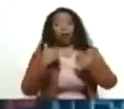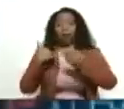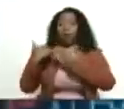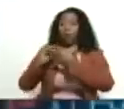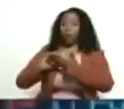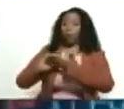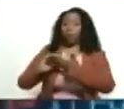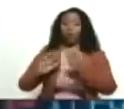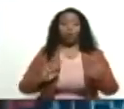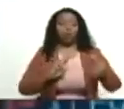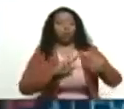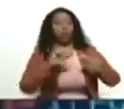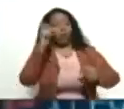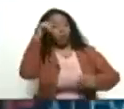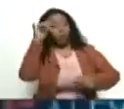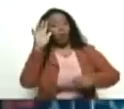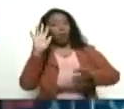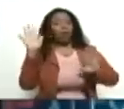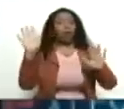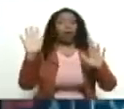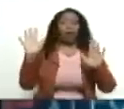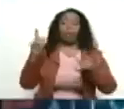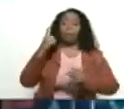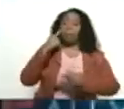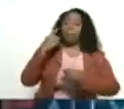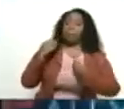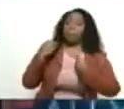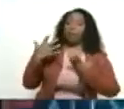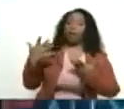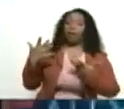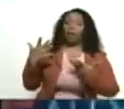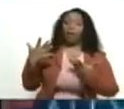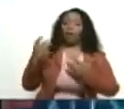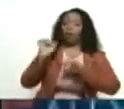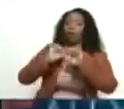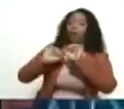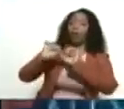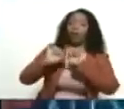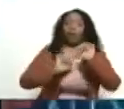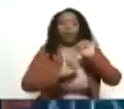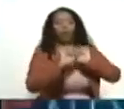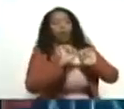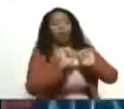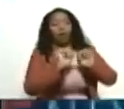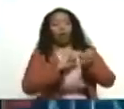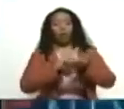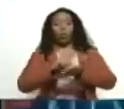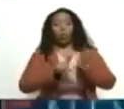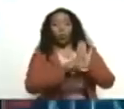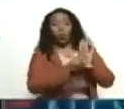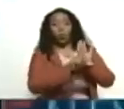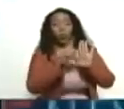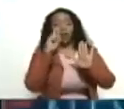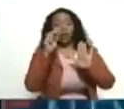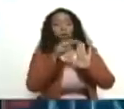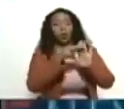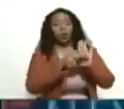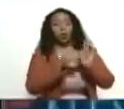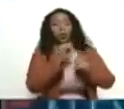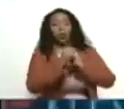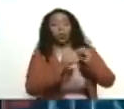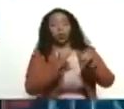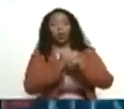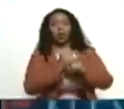el encuentro de los pueblos, para la defensa y la preservación de las leyes y las normas